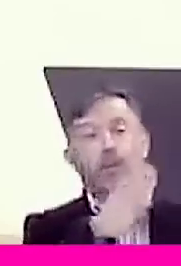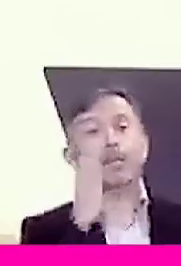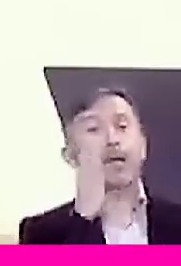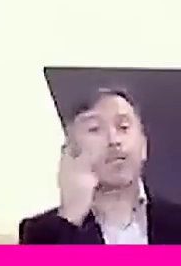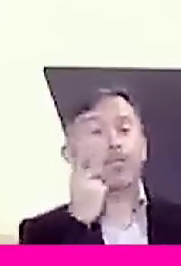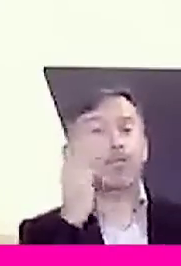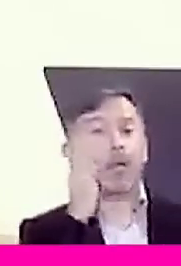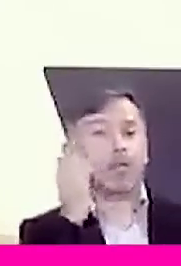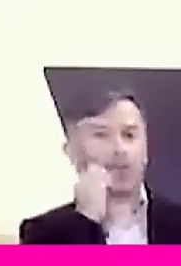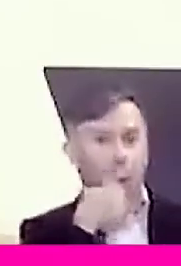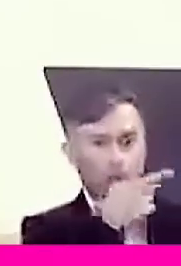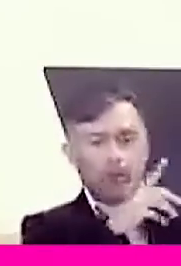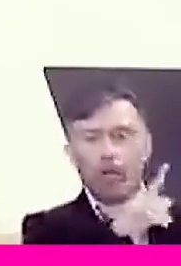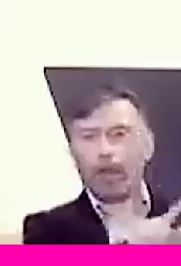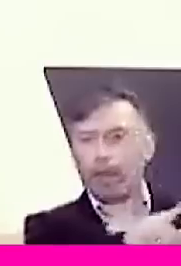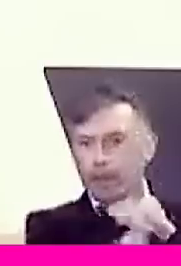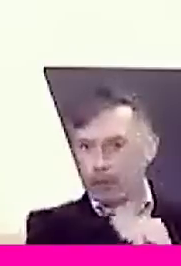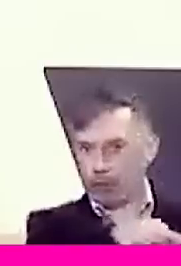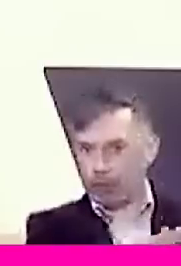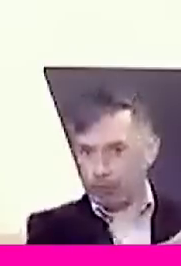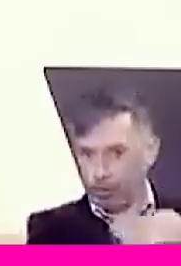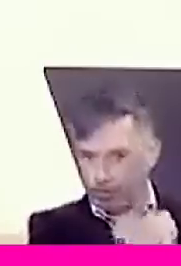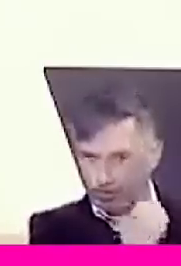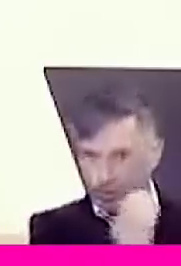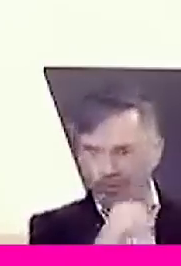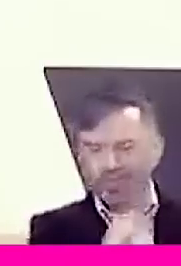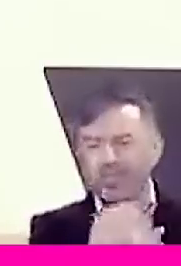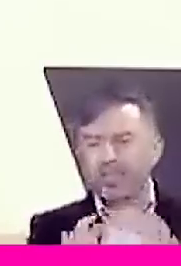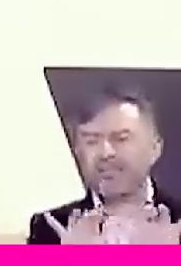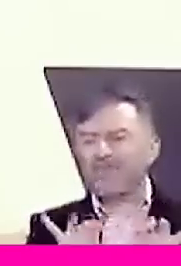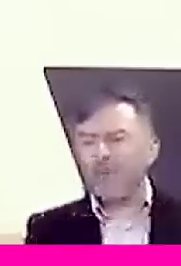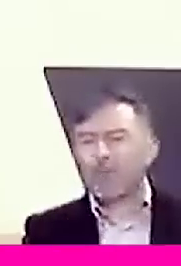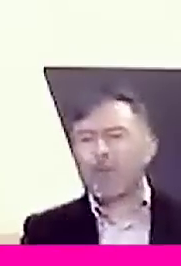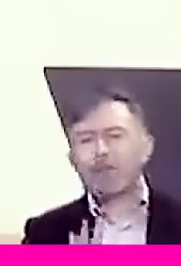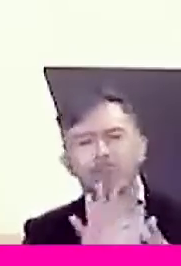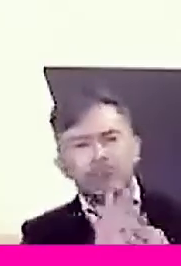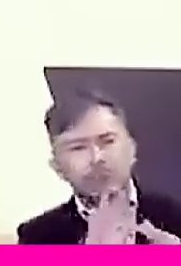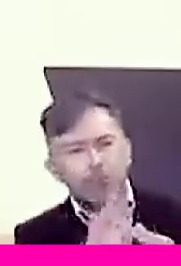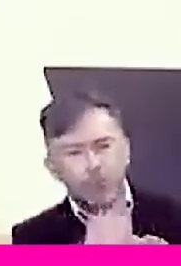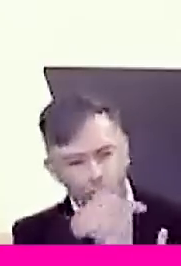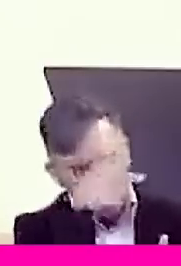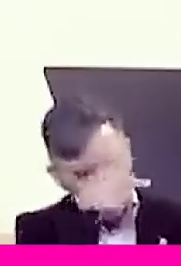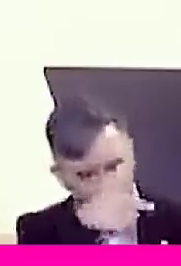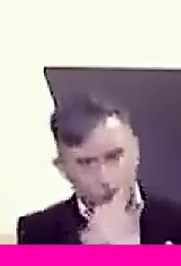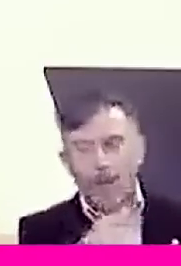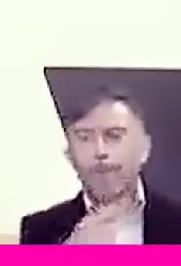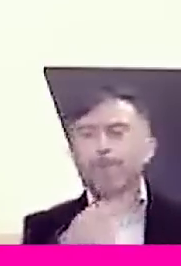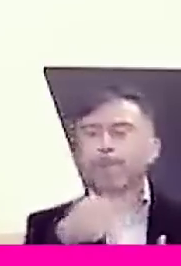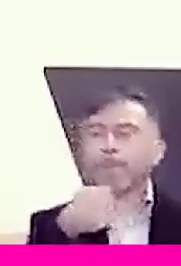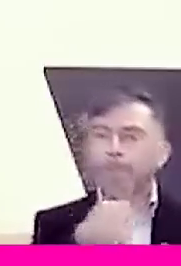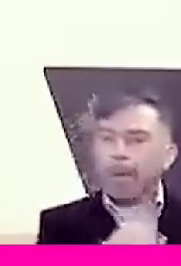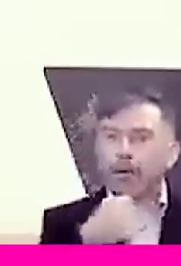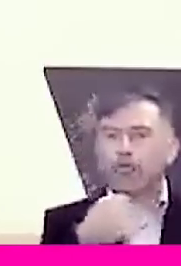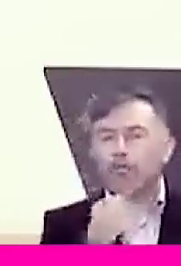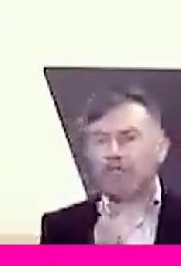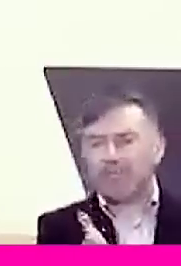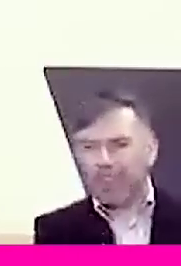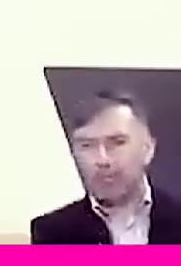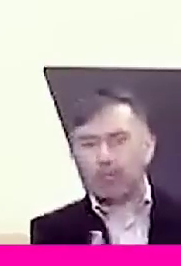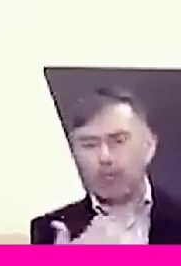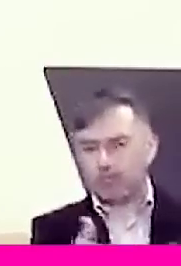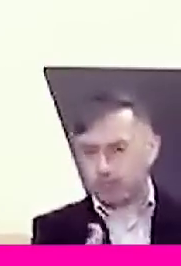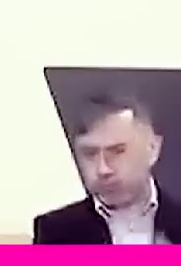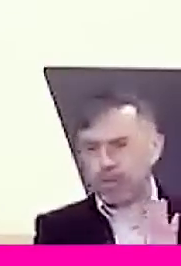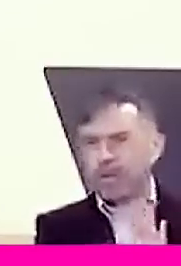se trata el informe de un recuento puntual de la multiplicidad de efectos impactos y afectaciones que tendrá la